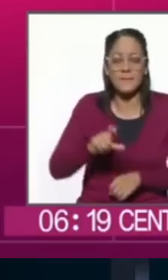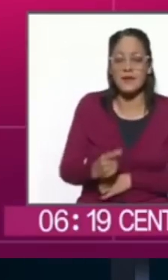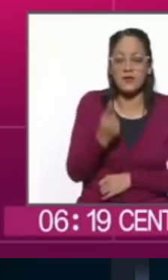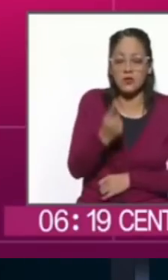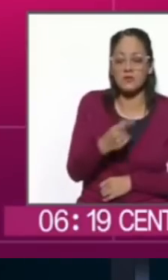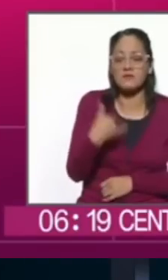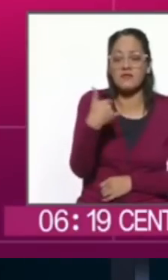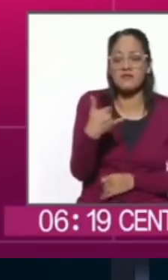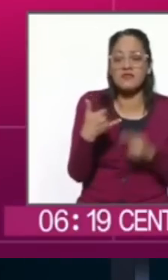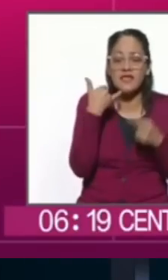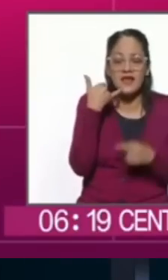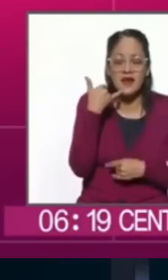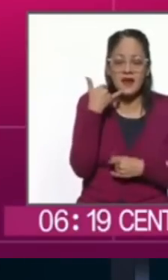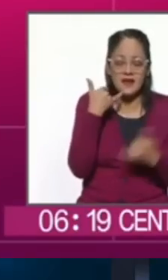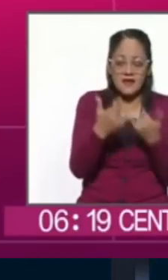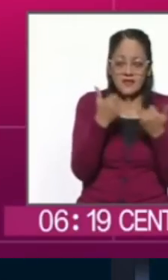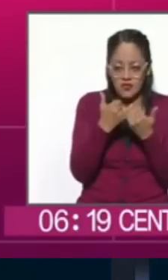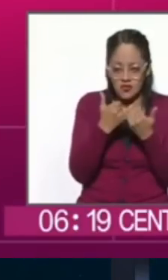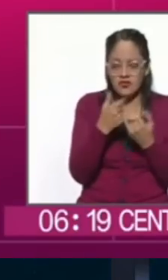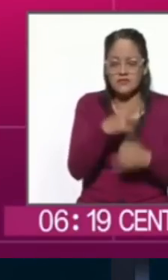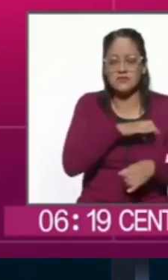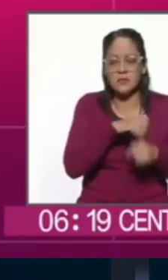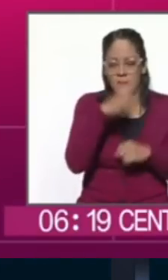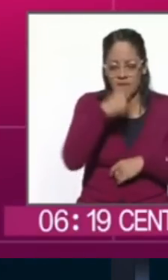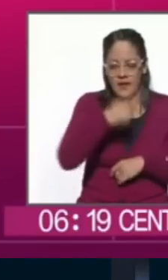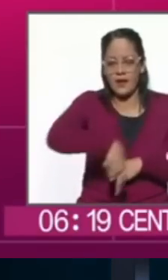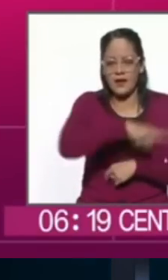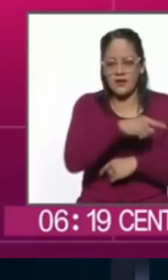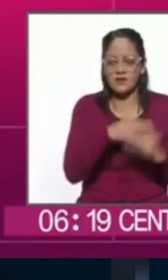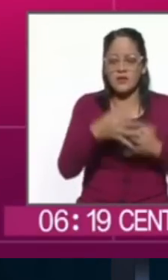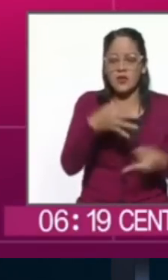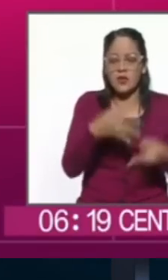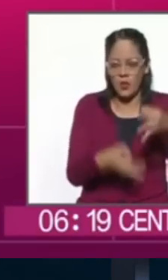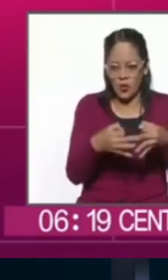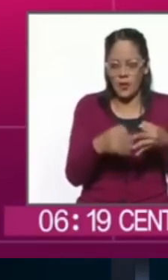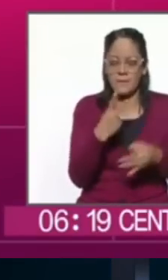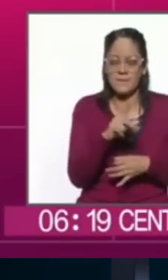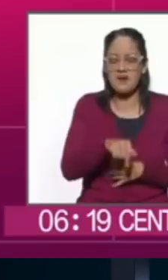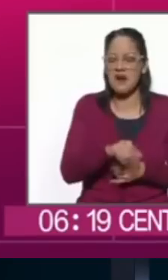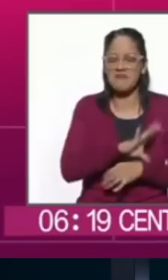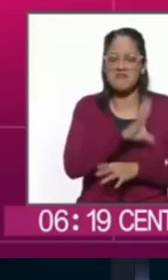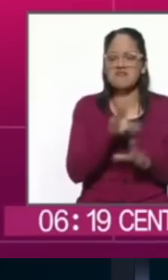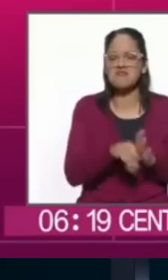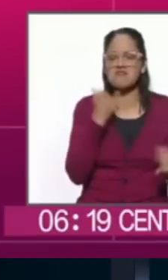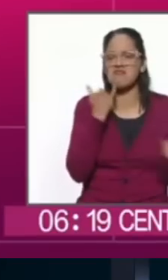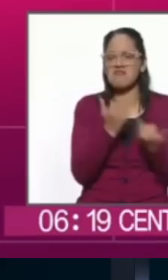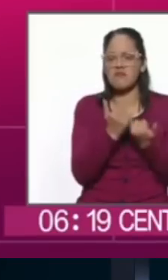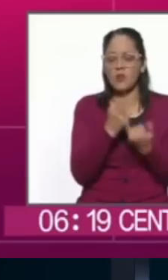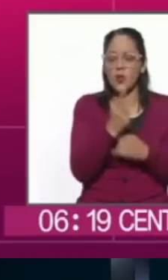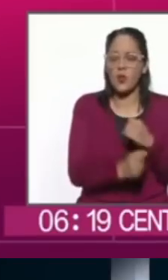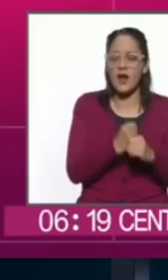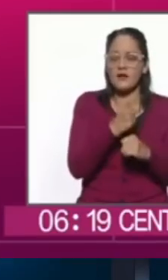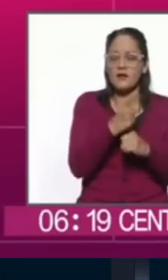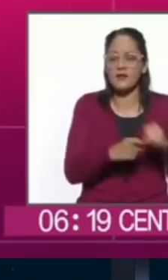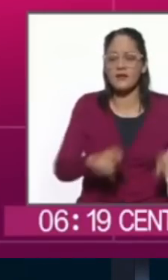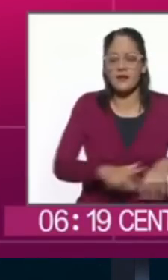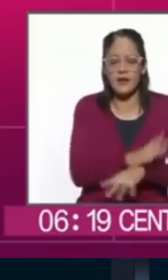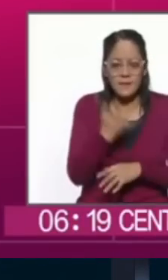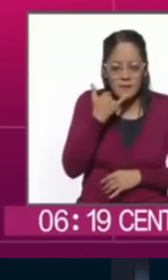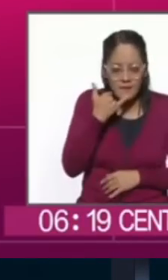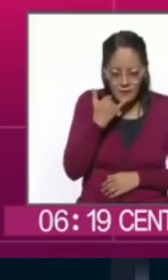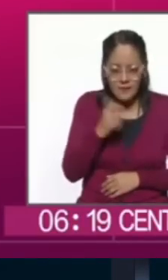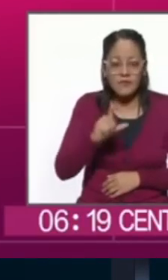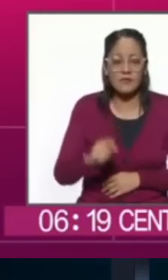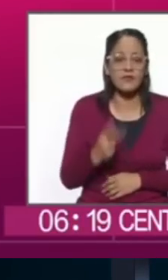gama alta para ministros, familiares y personal de apoyo con plan ilimitado de datos y sus aparatos se renuevan cada año. 22.